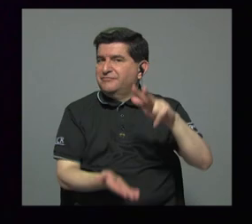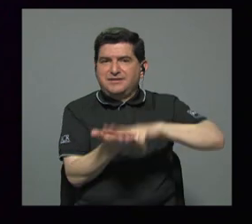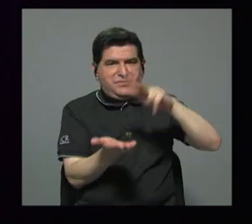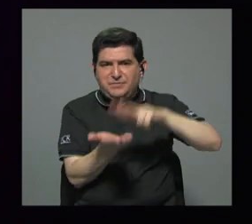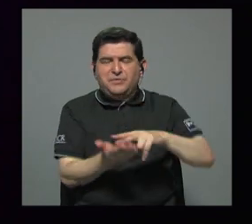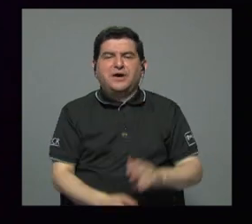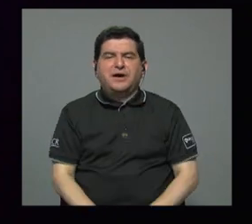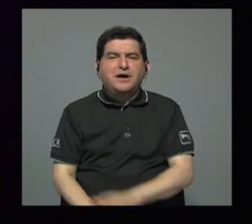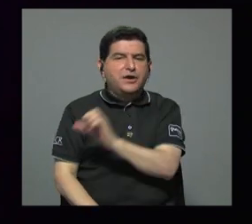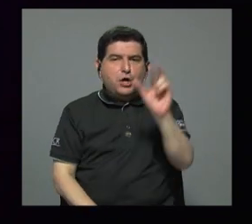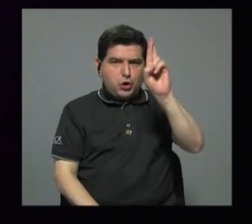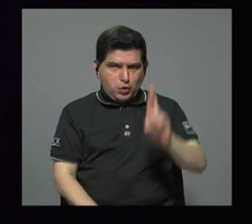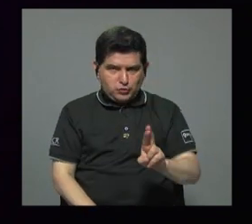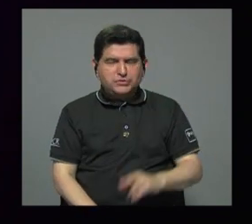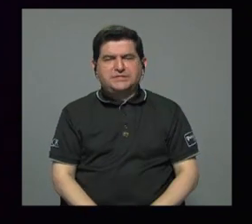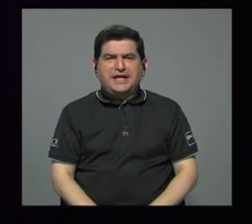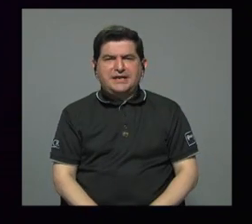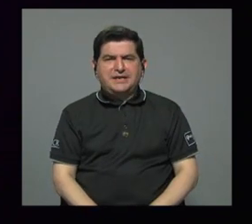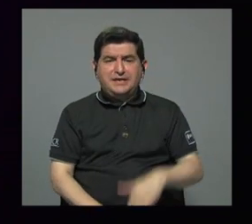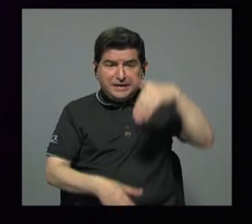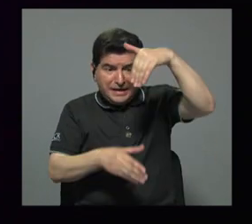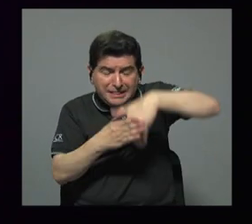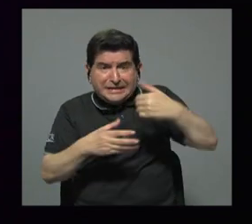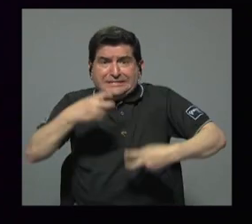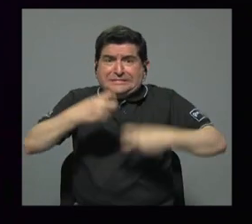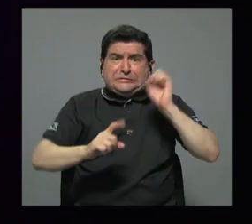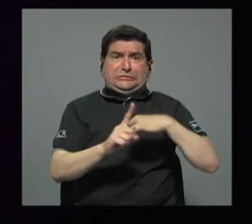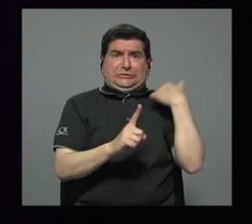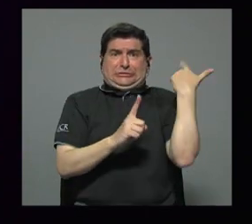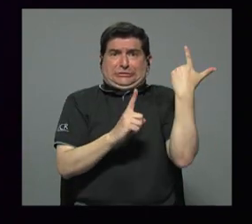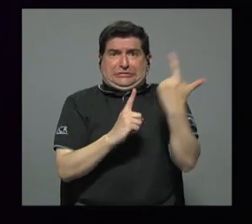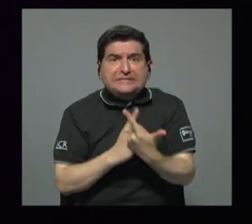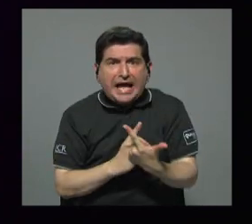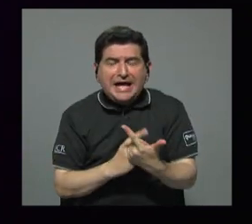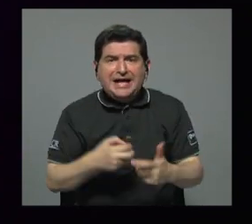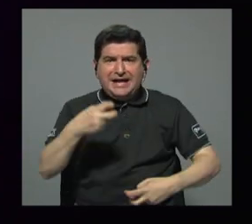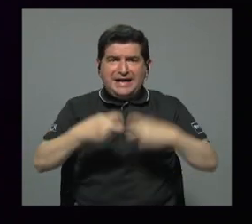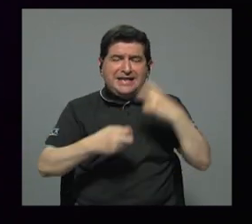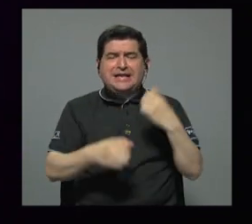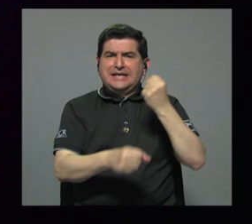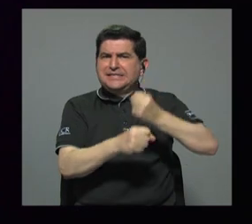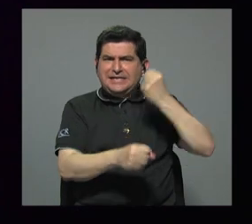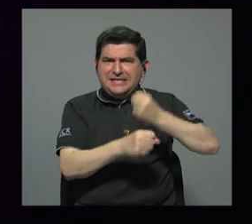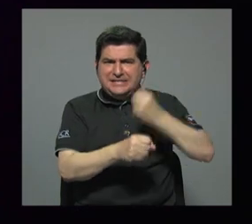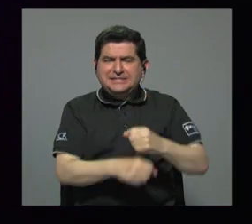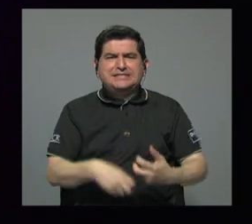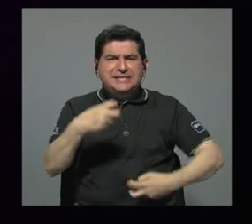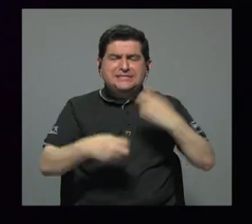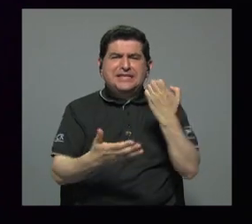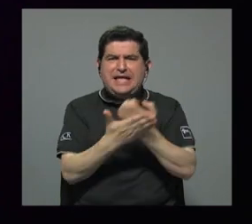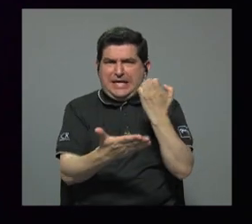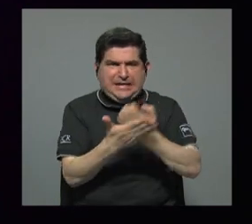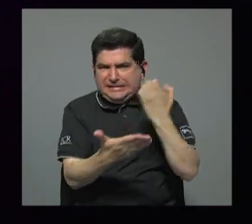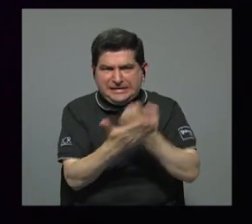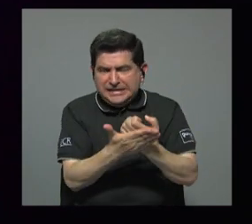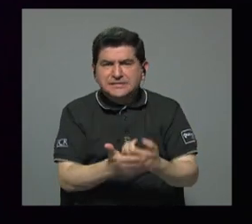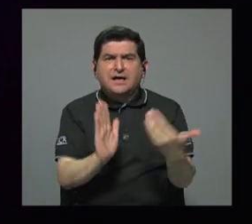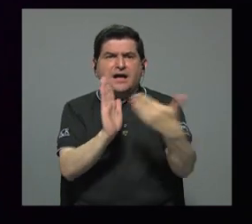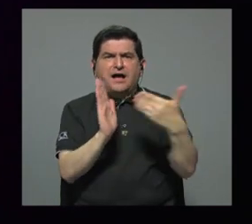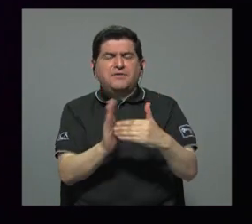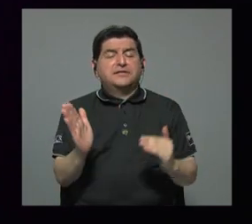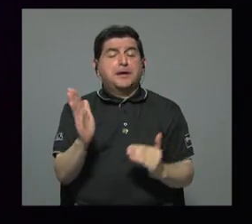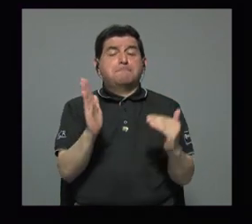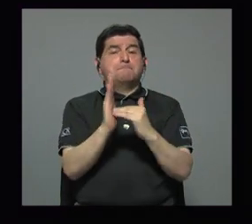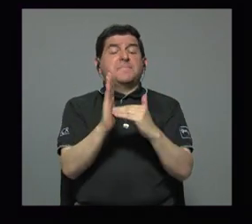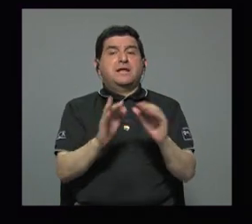costa rica se ha visto sumida en una crisis social de una crisis de empleo en crisis económica que ha afectado a miles